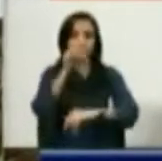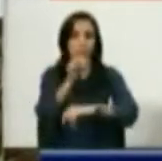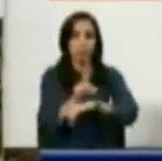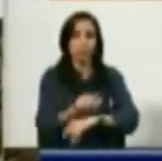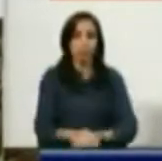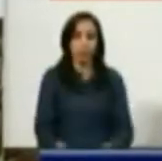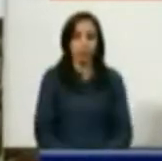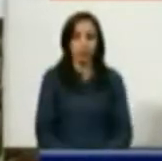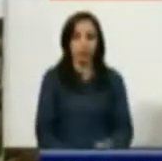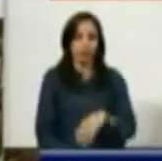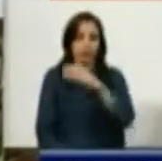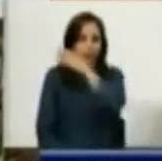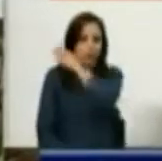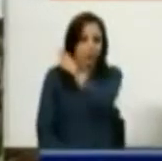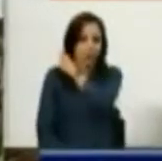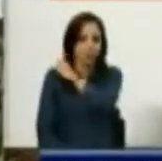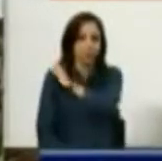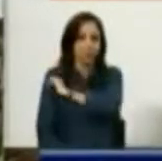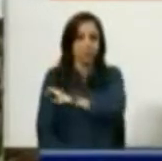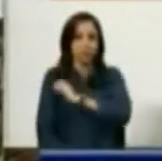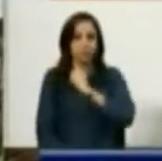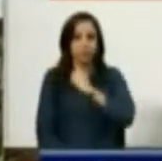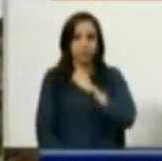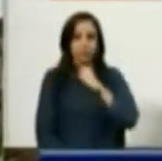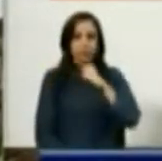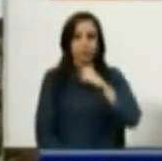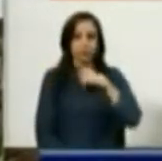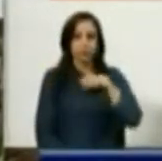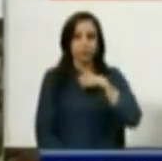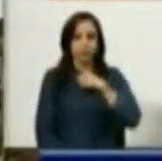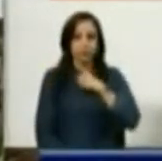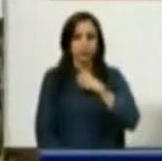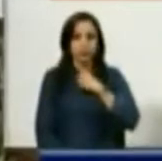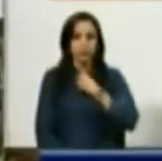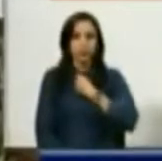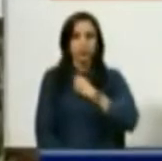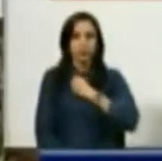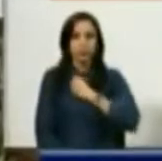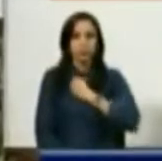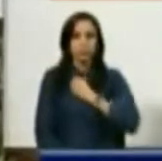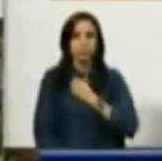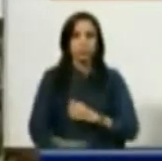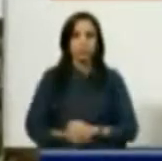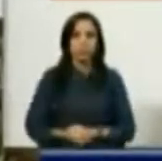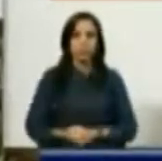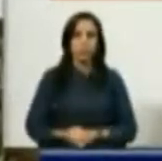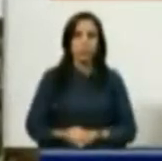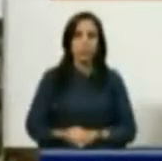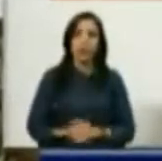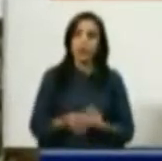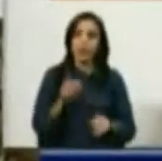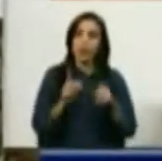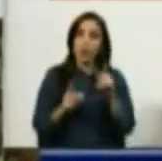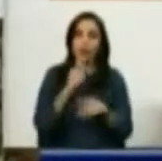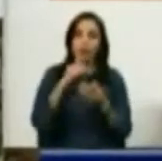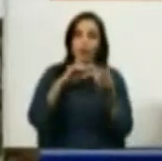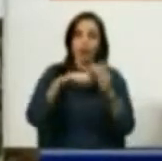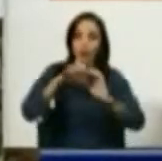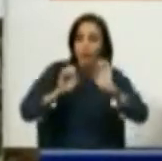si estamos Unidos soportamos todas las críticas con fuerza y Y es más fácil corregirla